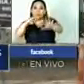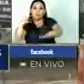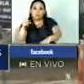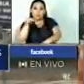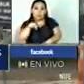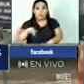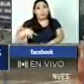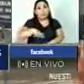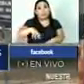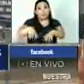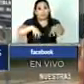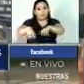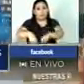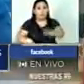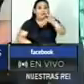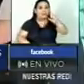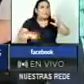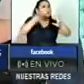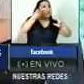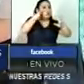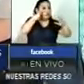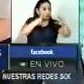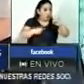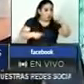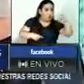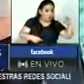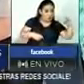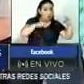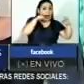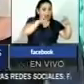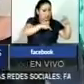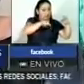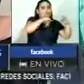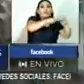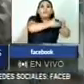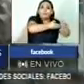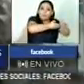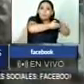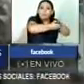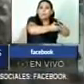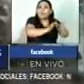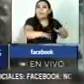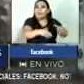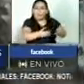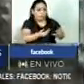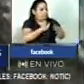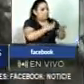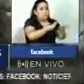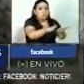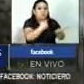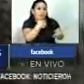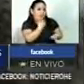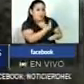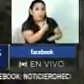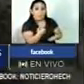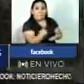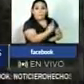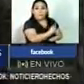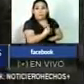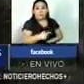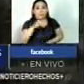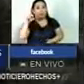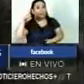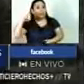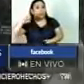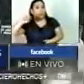en los tres departamentos de la zona occidental, lugar que vio el banderillazo de salida de una entrega que beneficiará a los primeros 100 mil